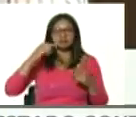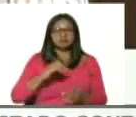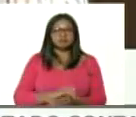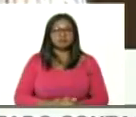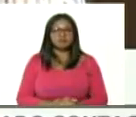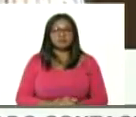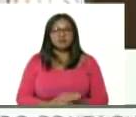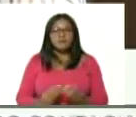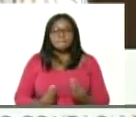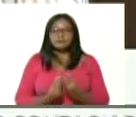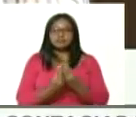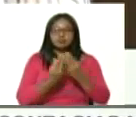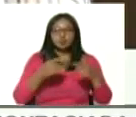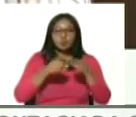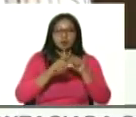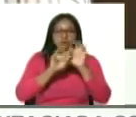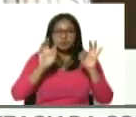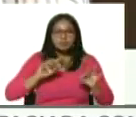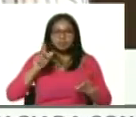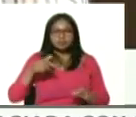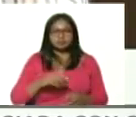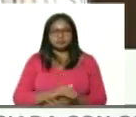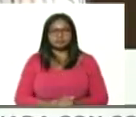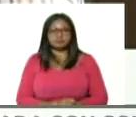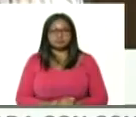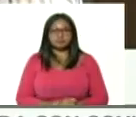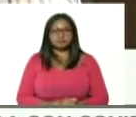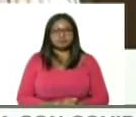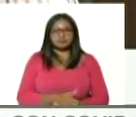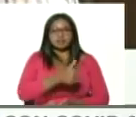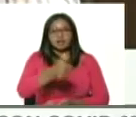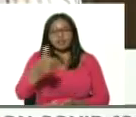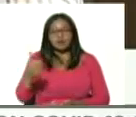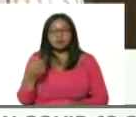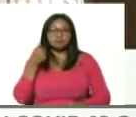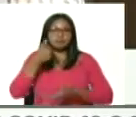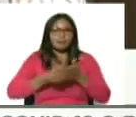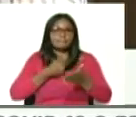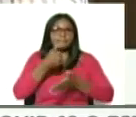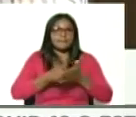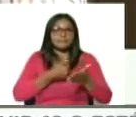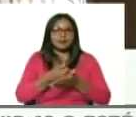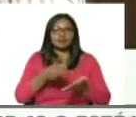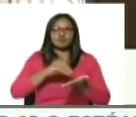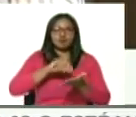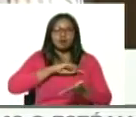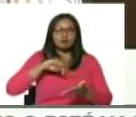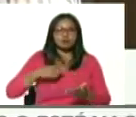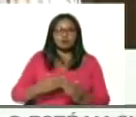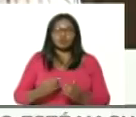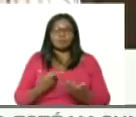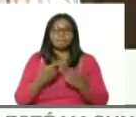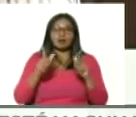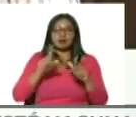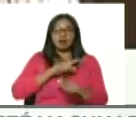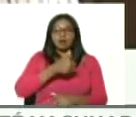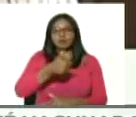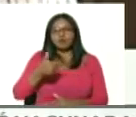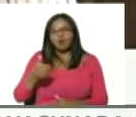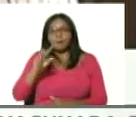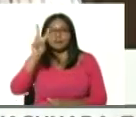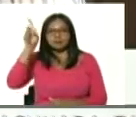acompañándolo a usted, presidente, con cada una de esas batallas que nos toca librar a las venezolanas y los